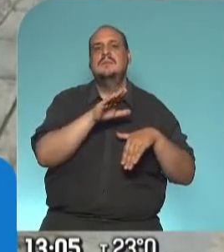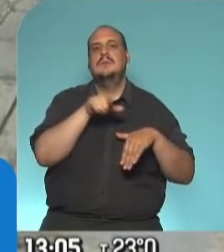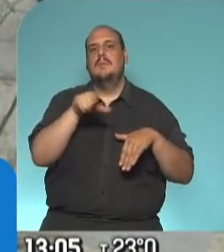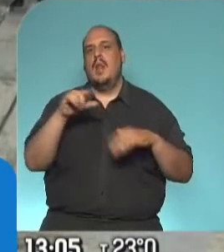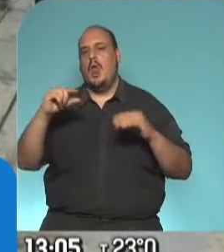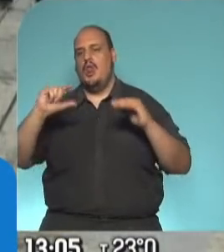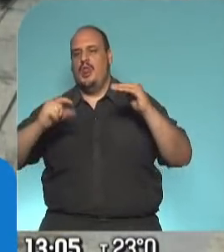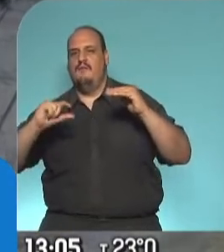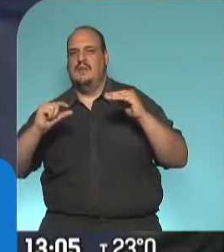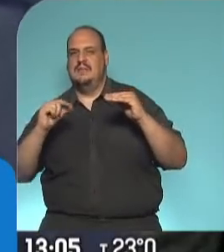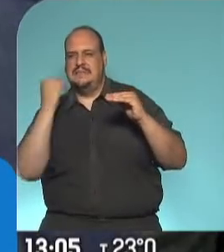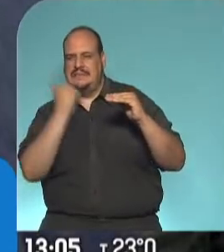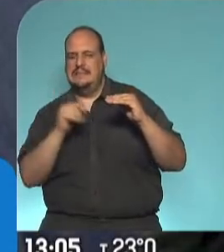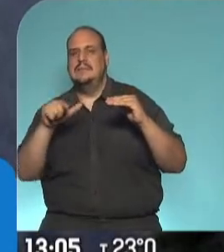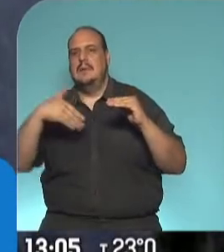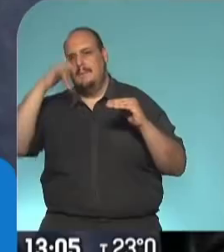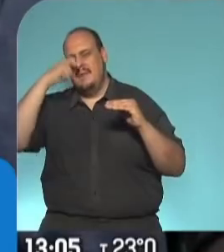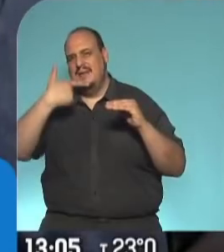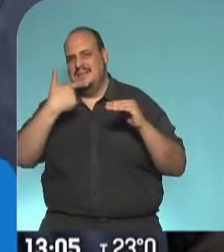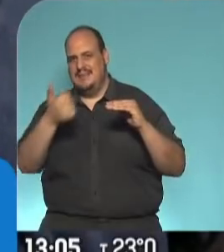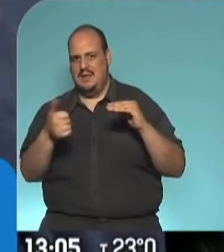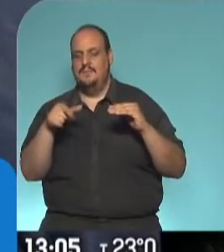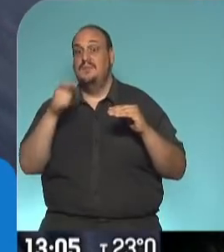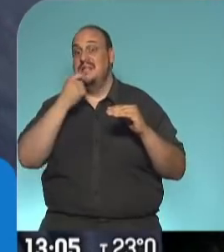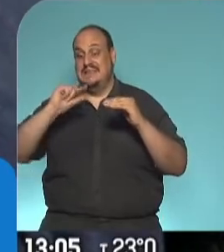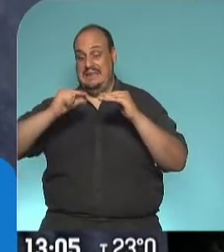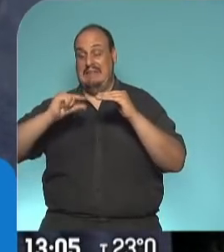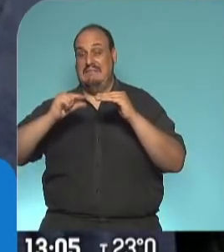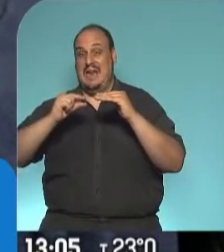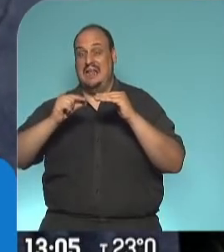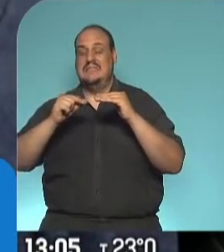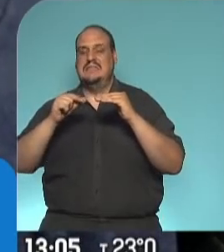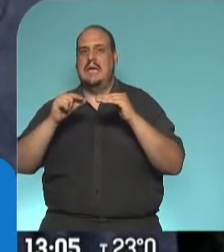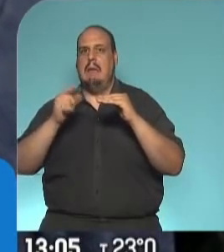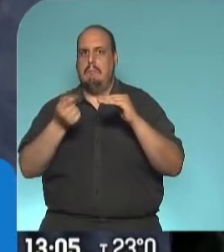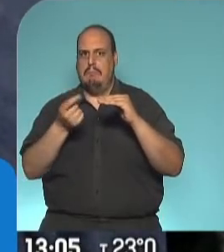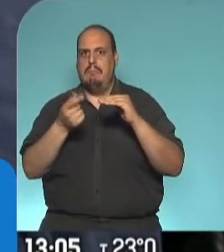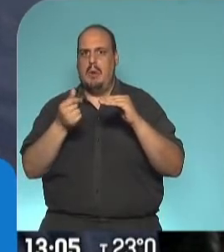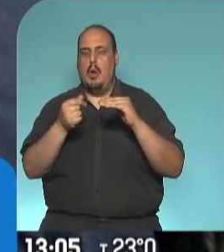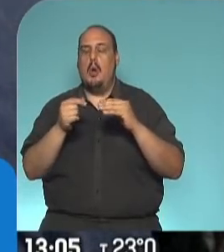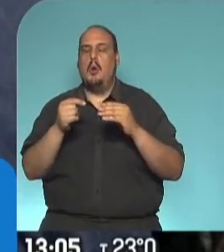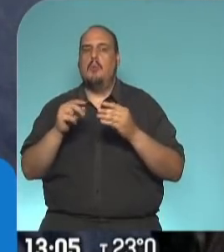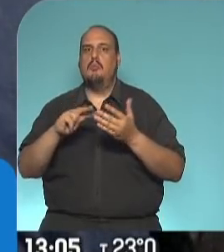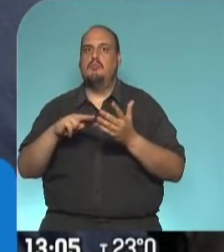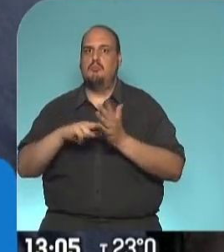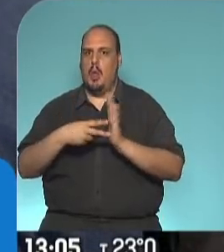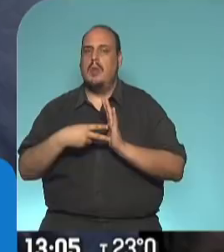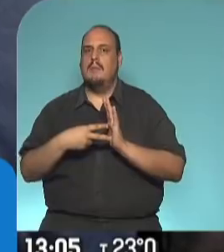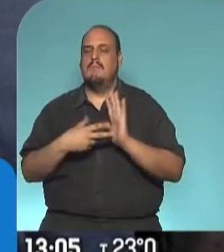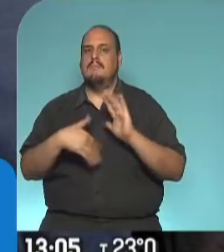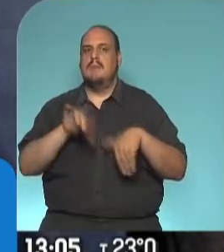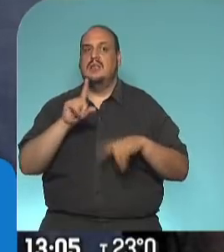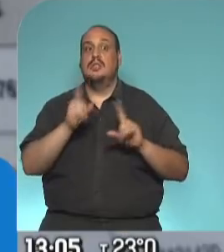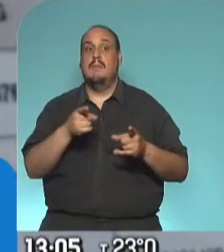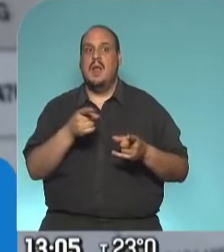Carlos Mesa, que es el candidato que le sigue. Cuanto más chiquita esa diferencia, más difícil, va a ser el problema. Efectivamente, mayor es el problema, más difícil de que se reconozcan los